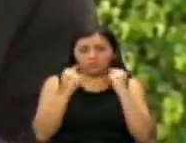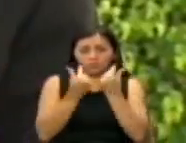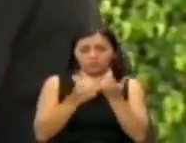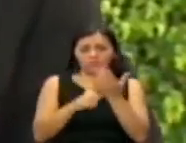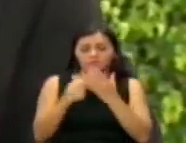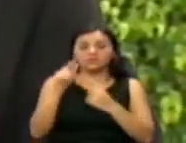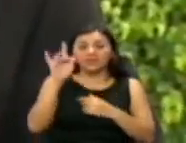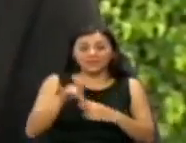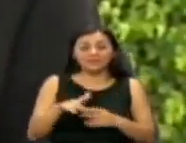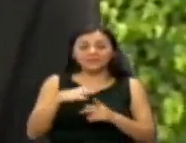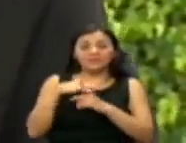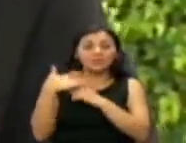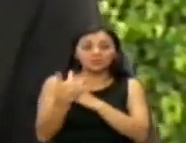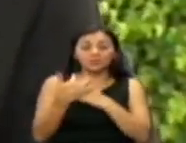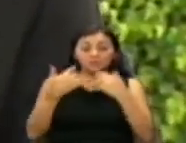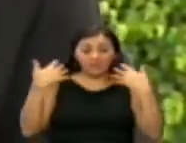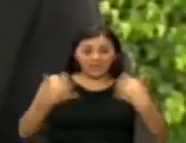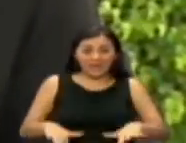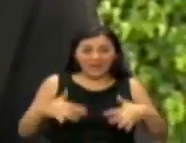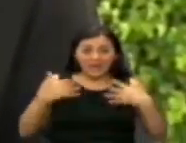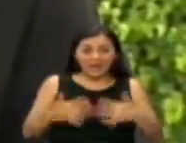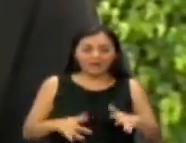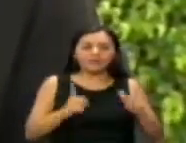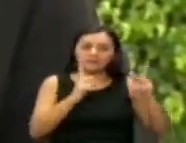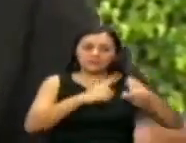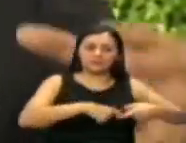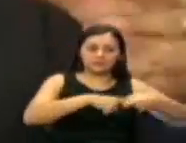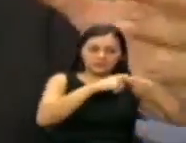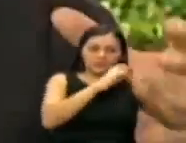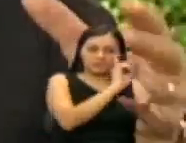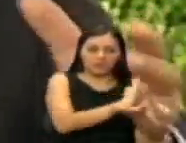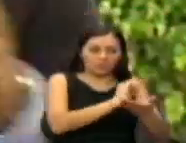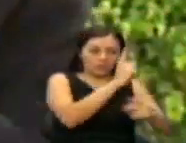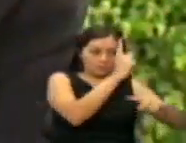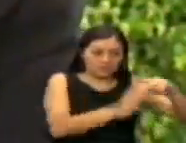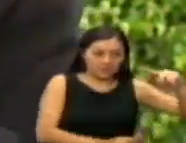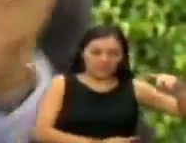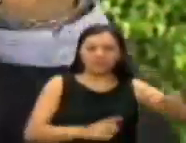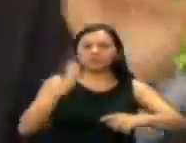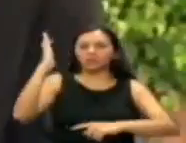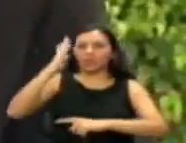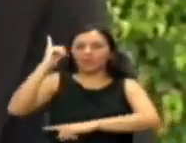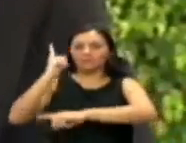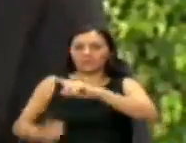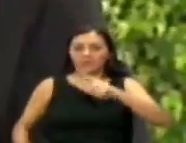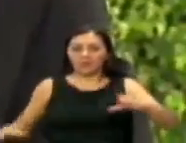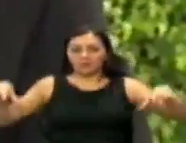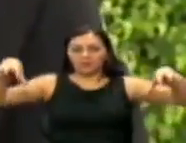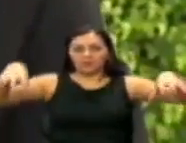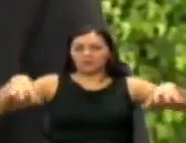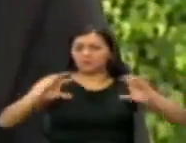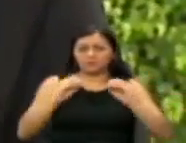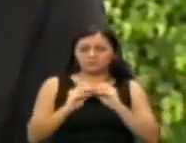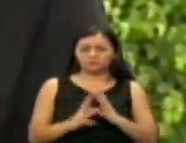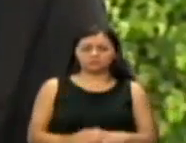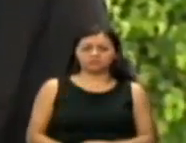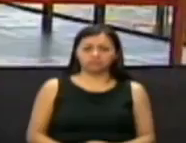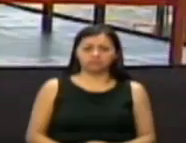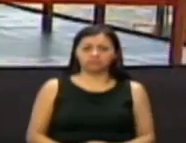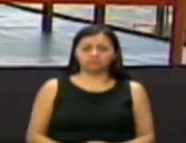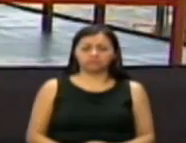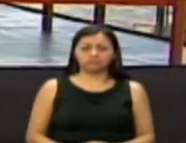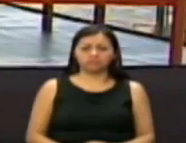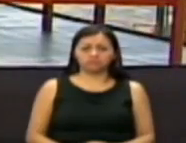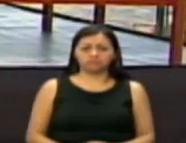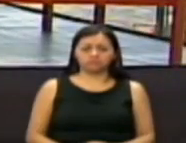la situación tan grave que está pasando Carchi, pues hemos dado también un importante espacio para los problemas del Carchi. ¿Okay? Finalmente, señor